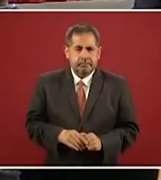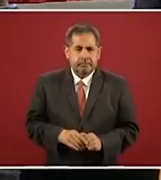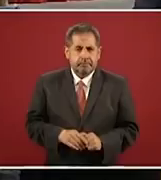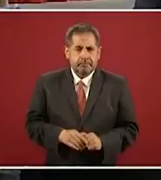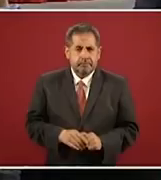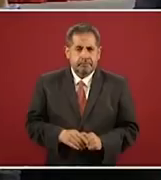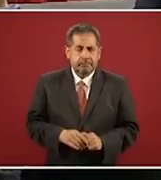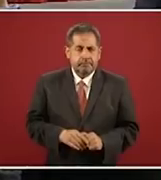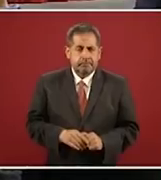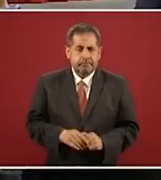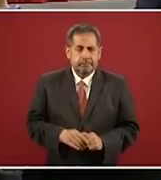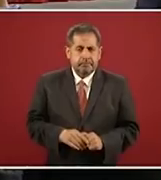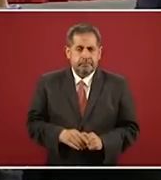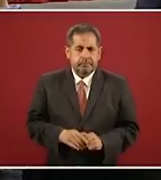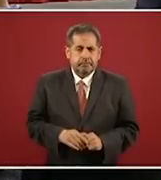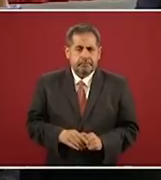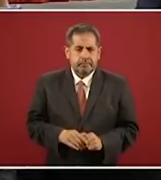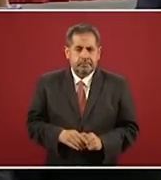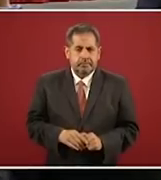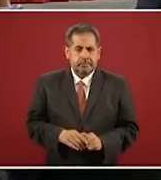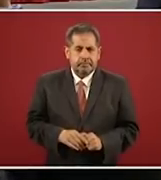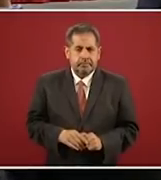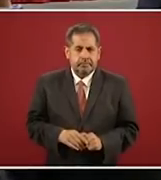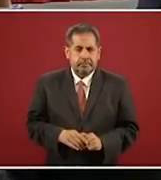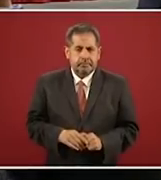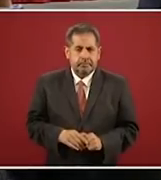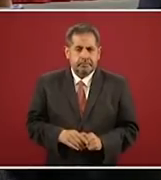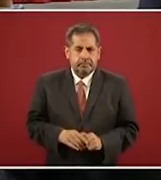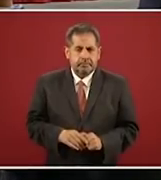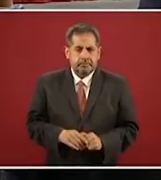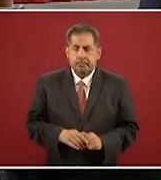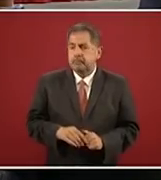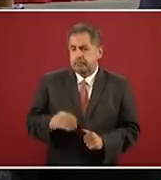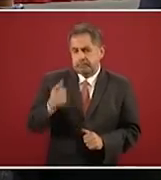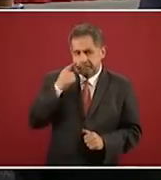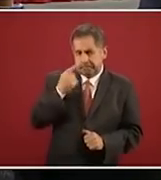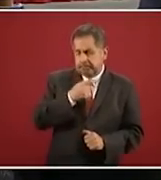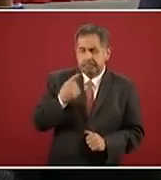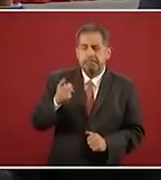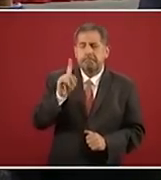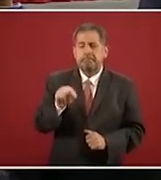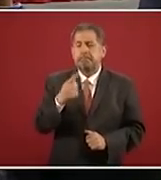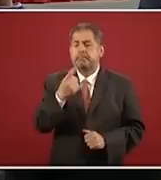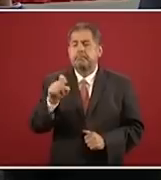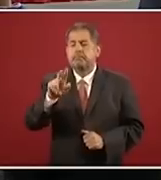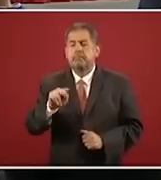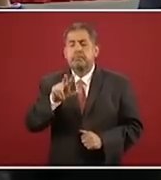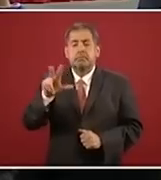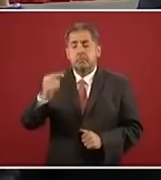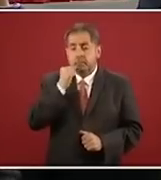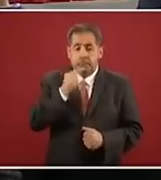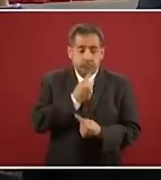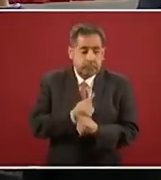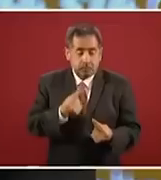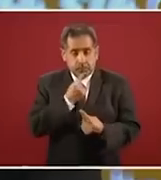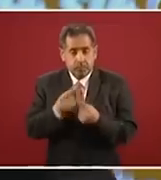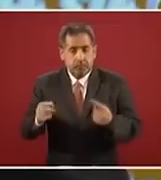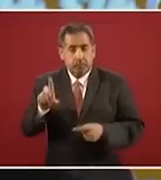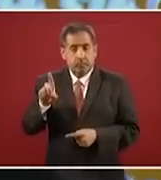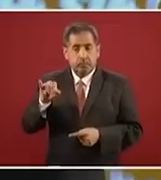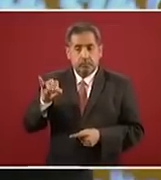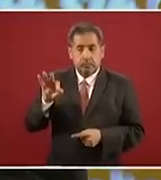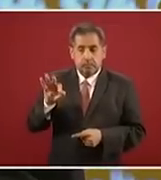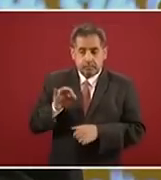son 1500 craft a mil 188 mil 188 niños y niños atendidos por el dif 1